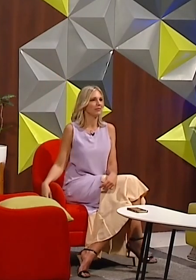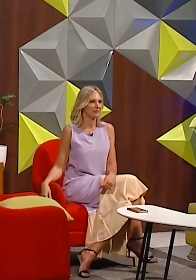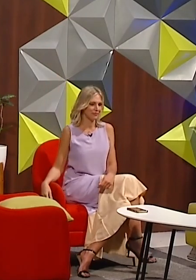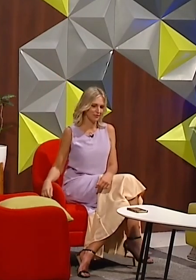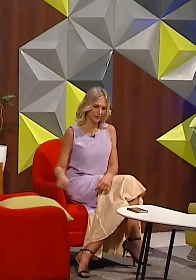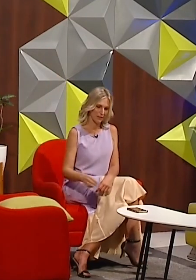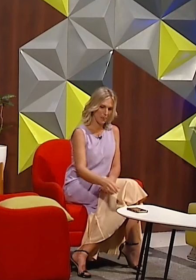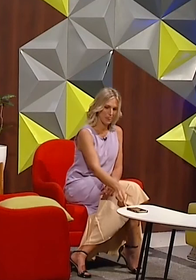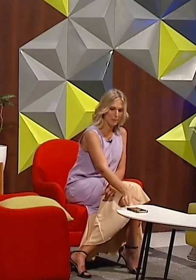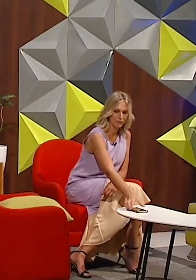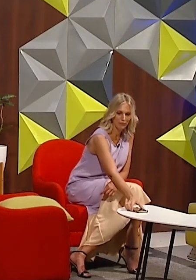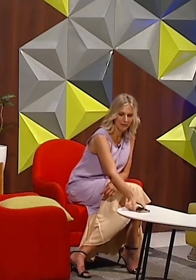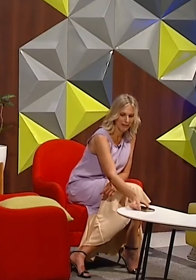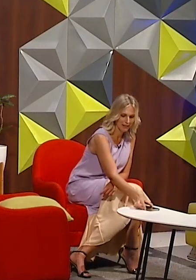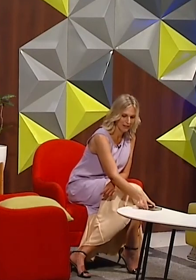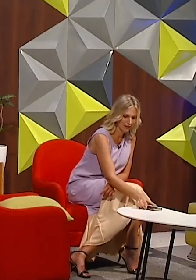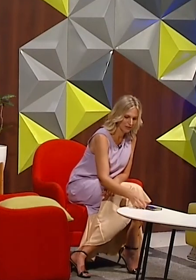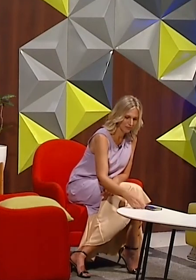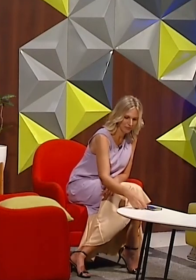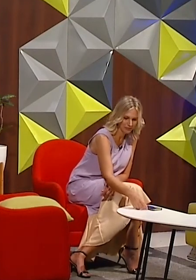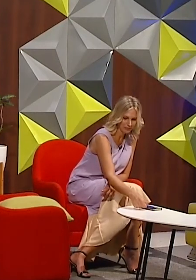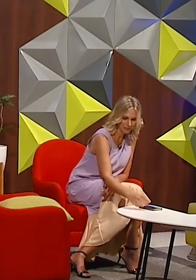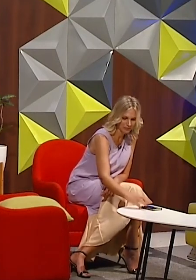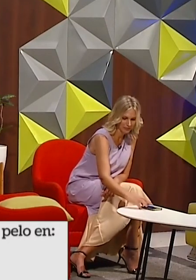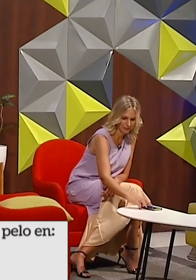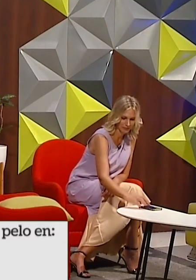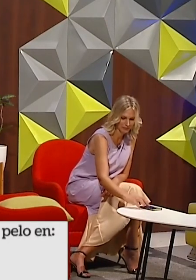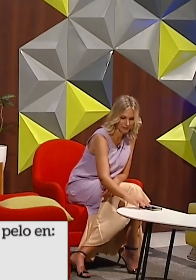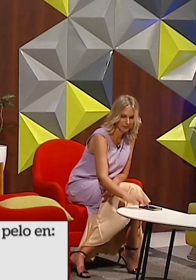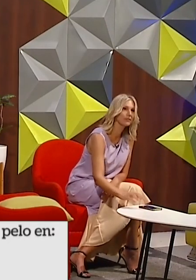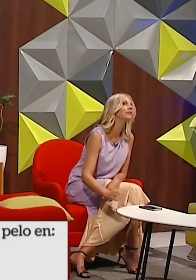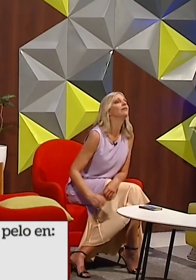¿Querés beneficios y canjear tus puntos por increíbles premios? Asociate sin cargo a Club Personal.